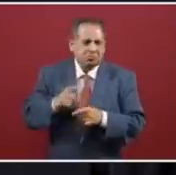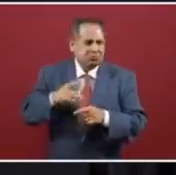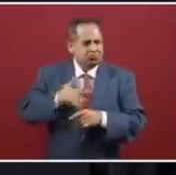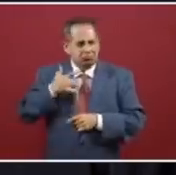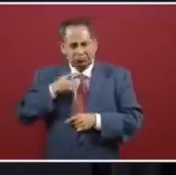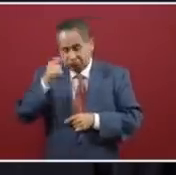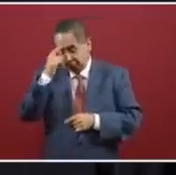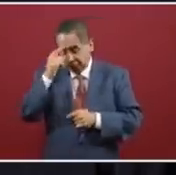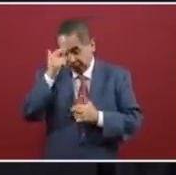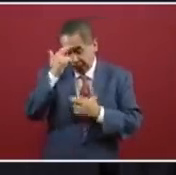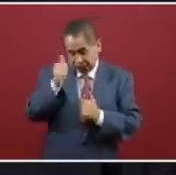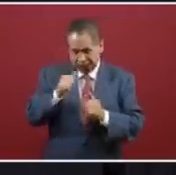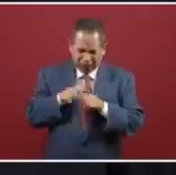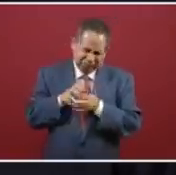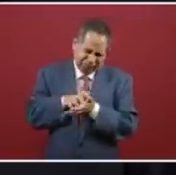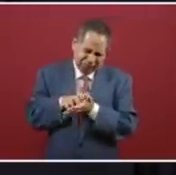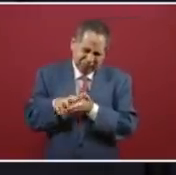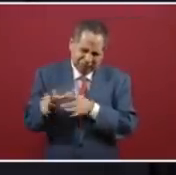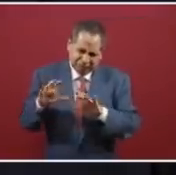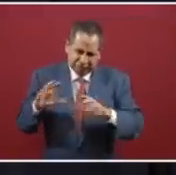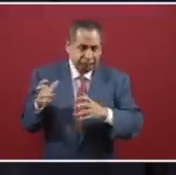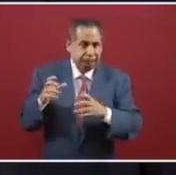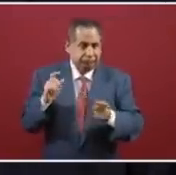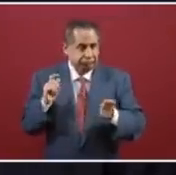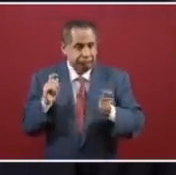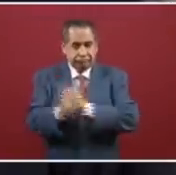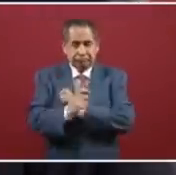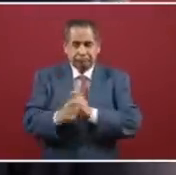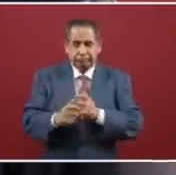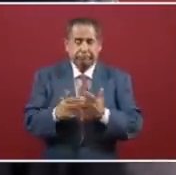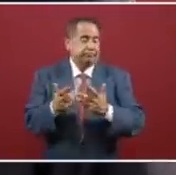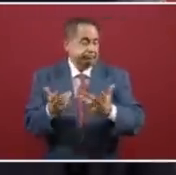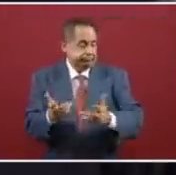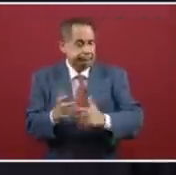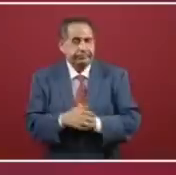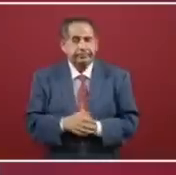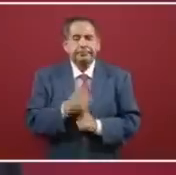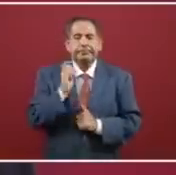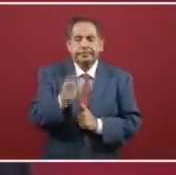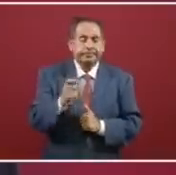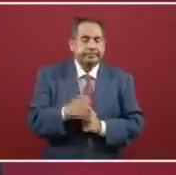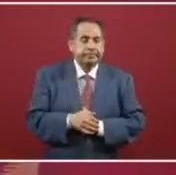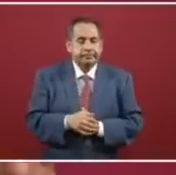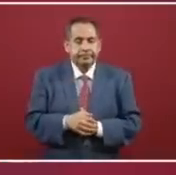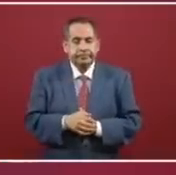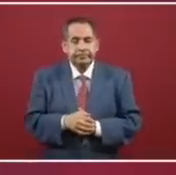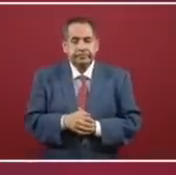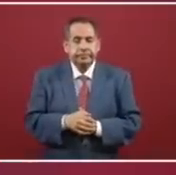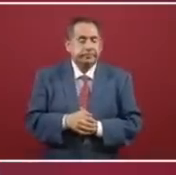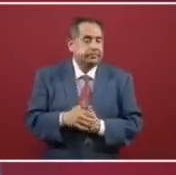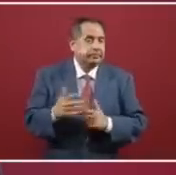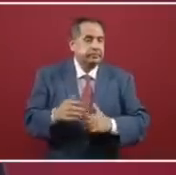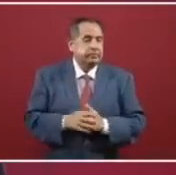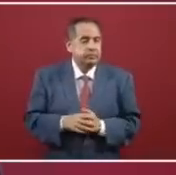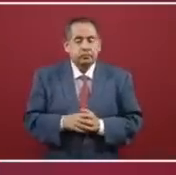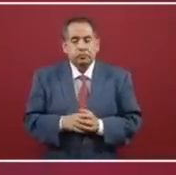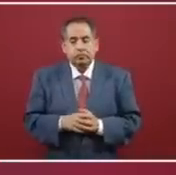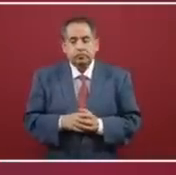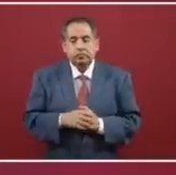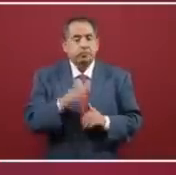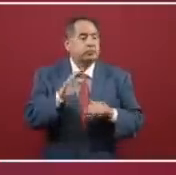conscientes entonces cuándo hay un